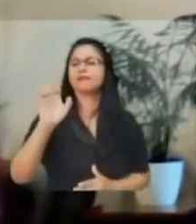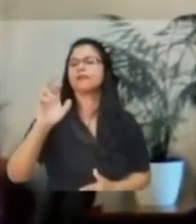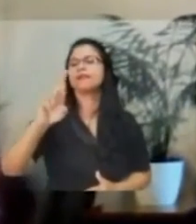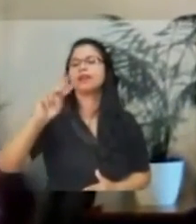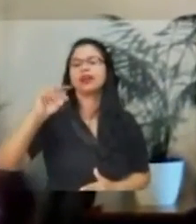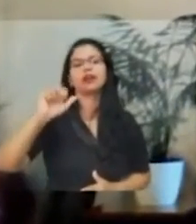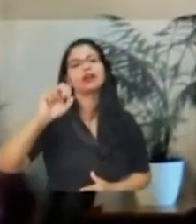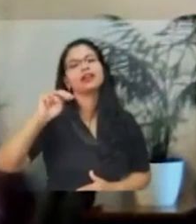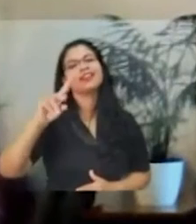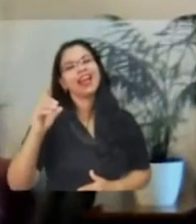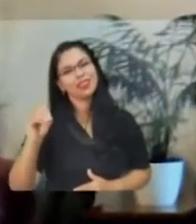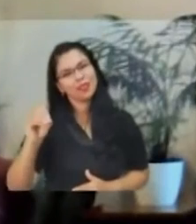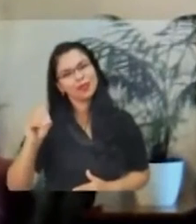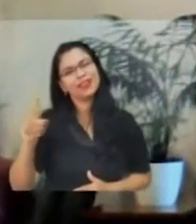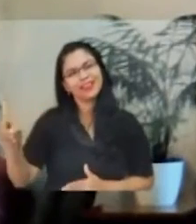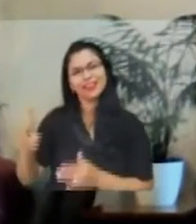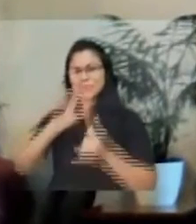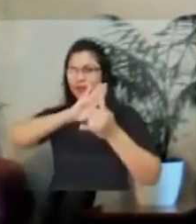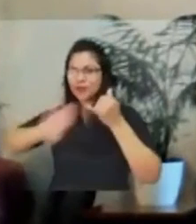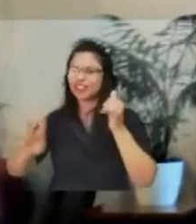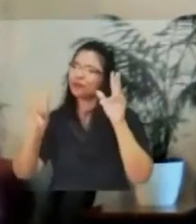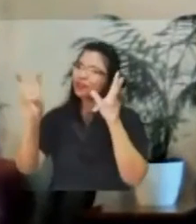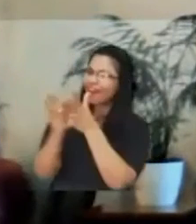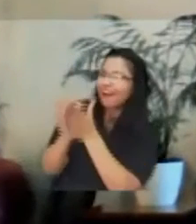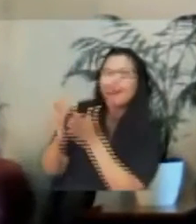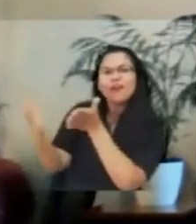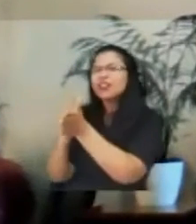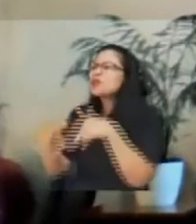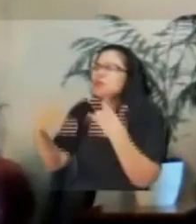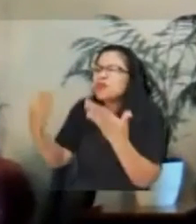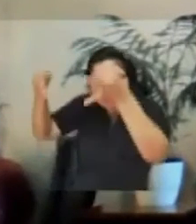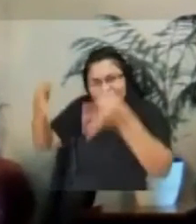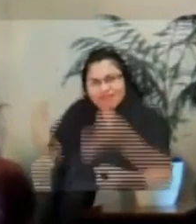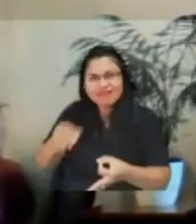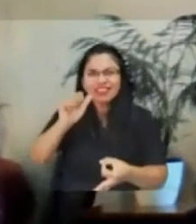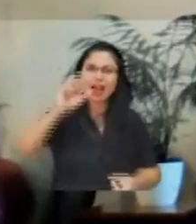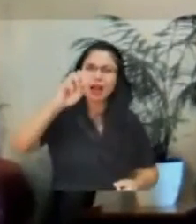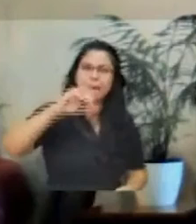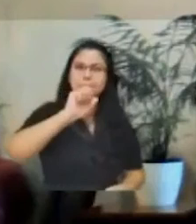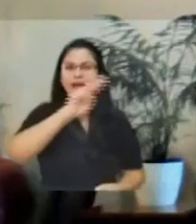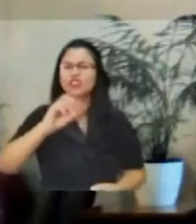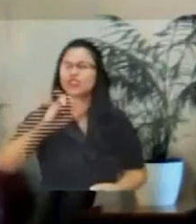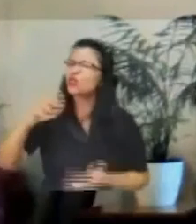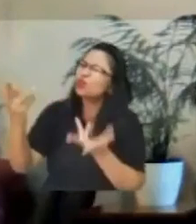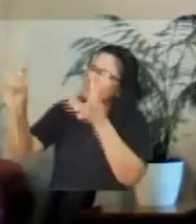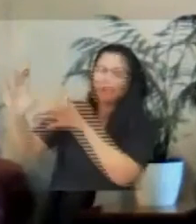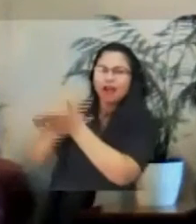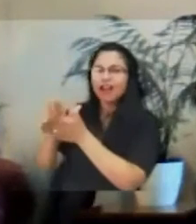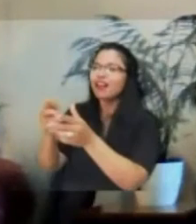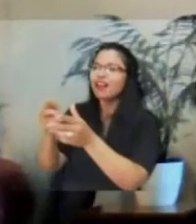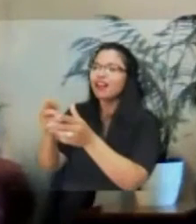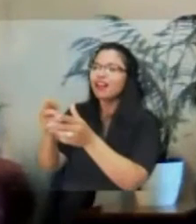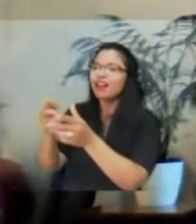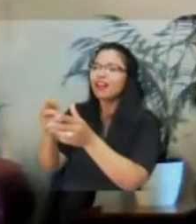la intriga para el final y para escuchar a ver cómo está Amazon trabajando sobre estos temas. Así que, Fernando, a ver si puedes